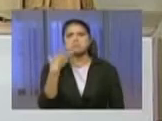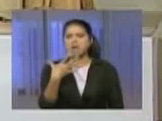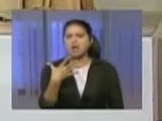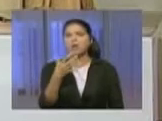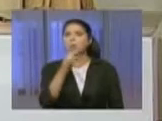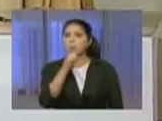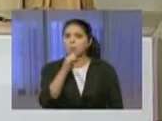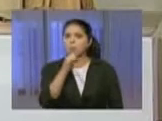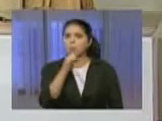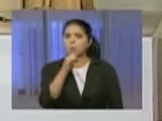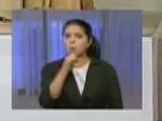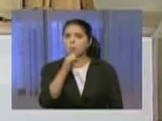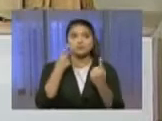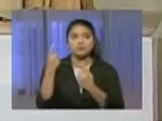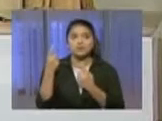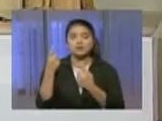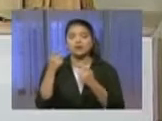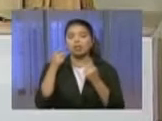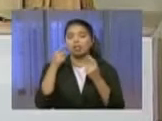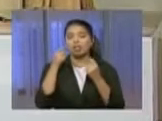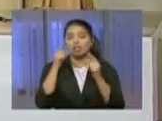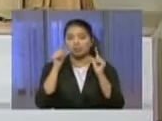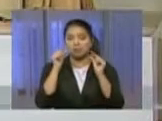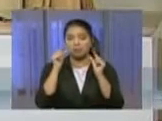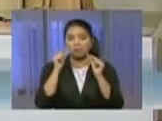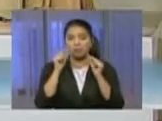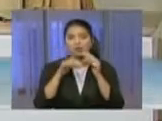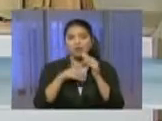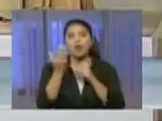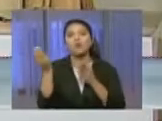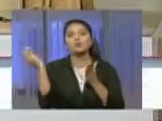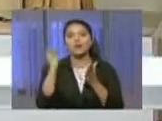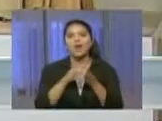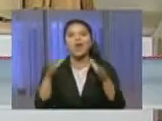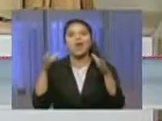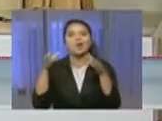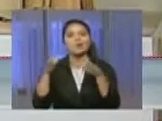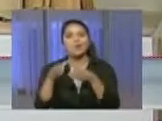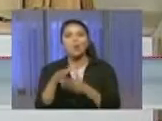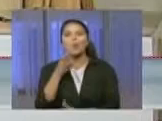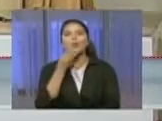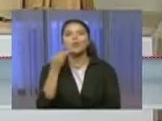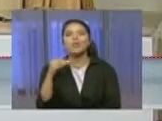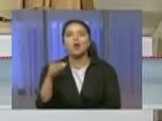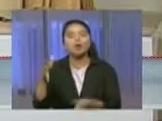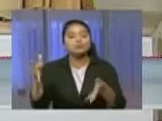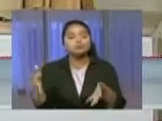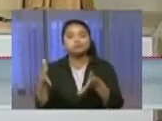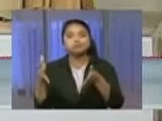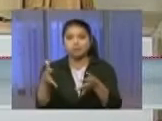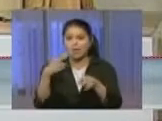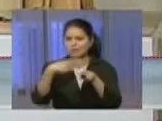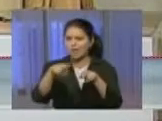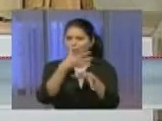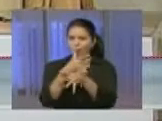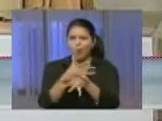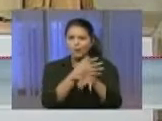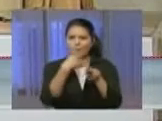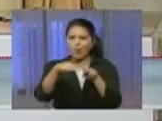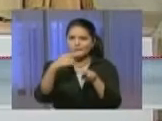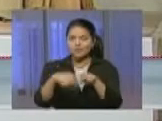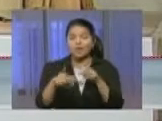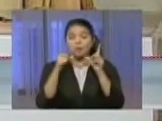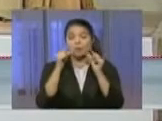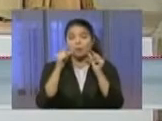Ah no chao el movimiento de jóvenes recreadores están trasnochados Ah tienen